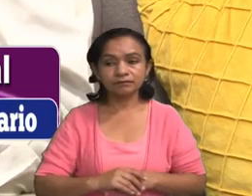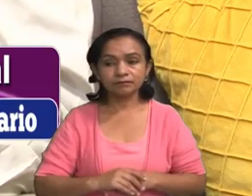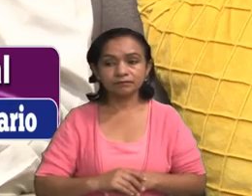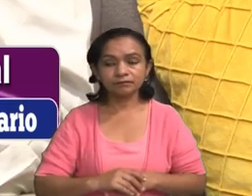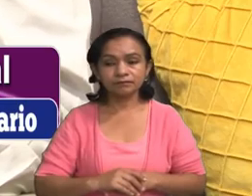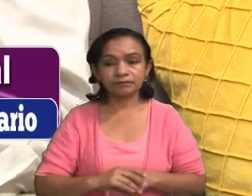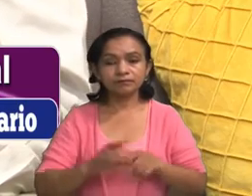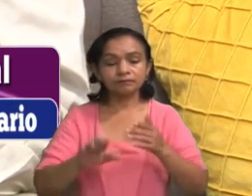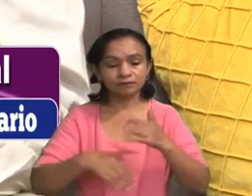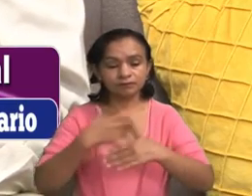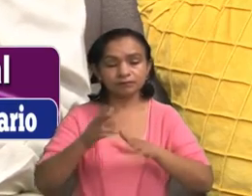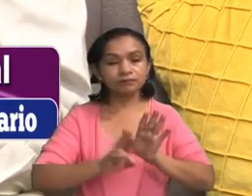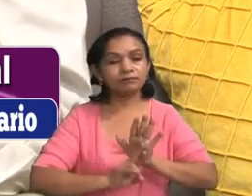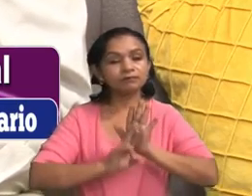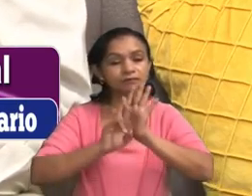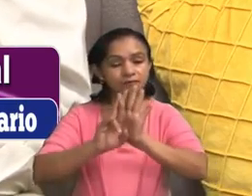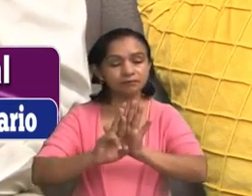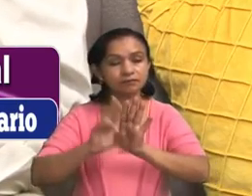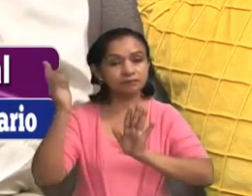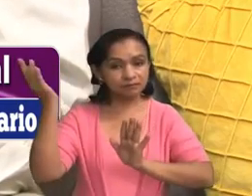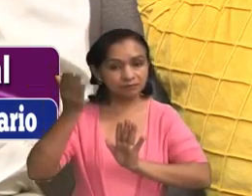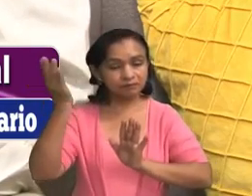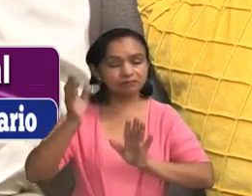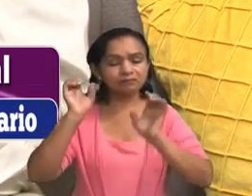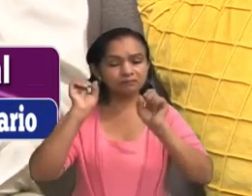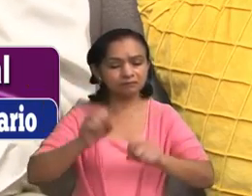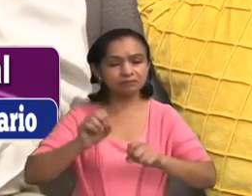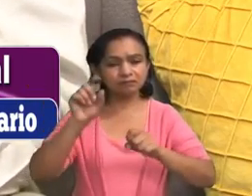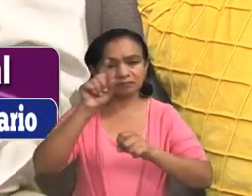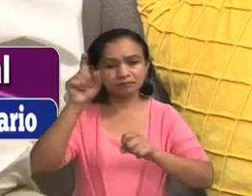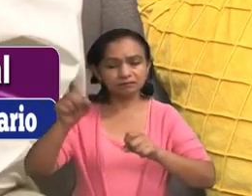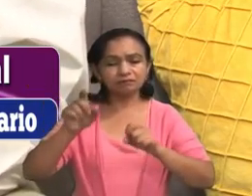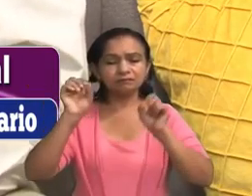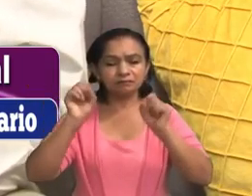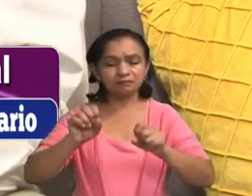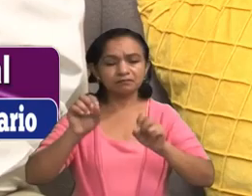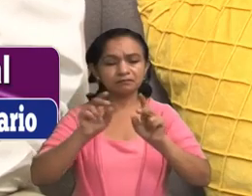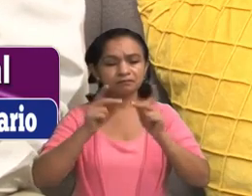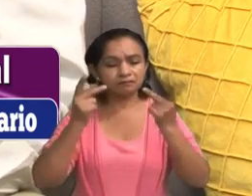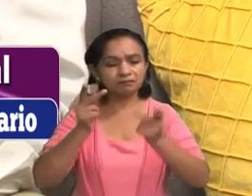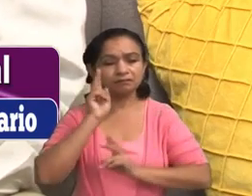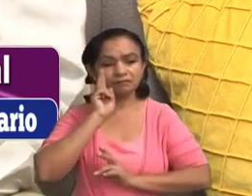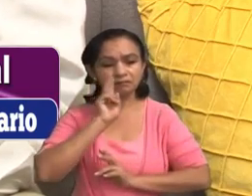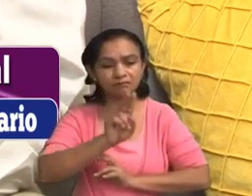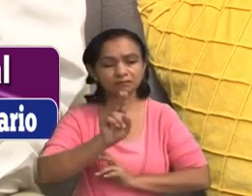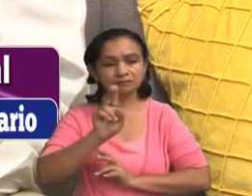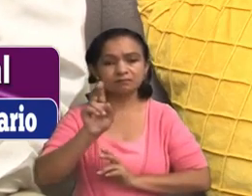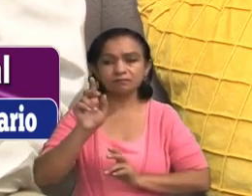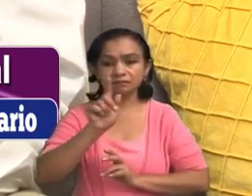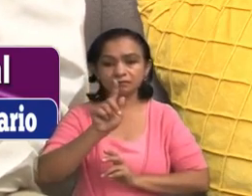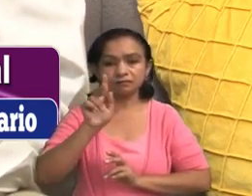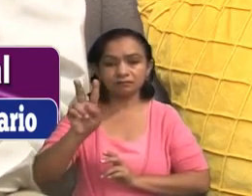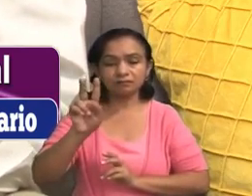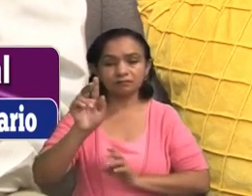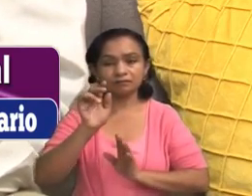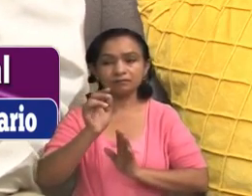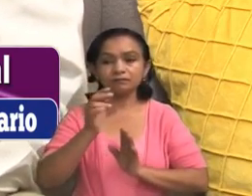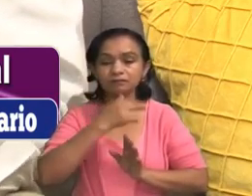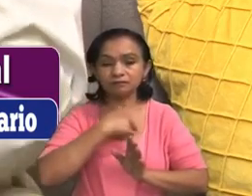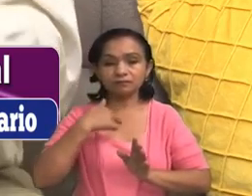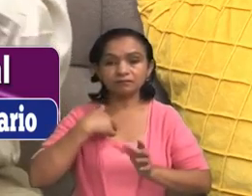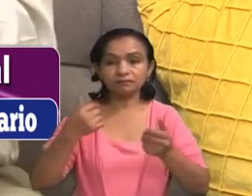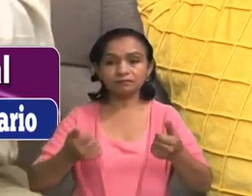de los resultados, digamos, del Congreso, y toda la población lo va a poder ver en un canal de YouTube que se va a